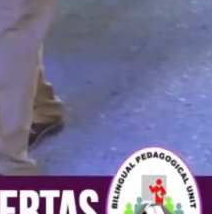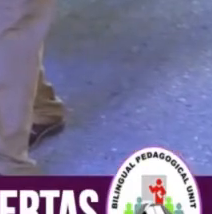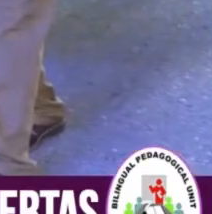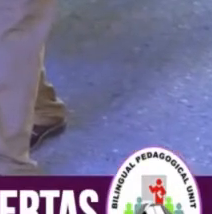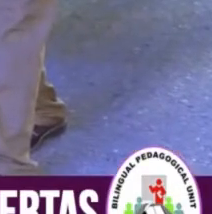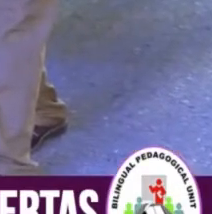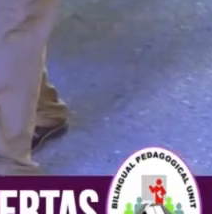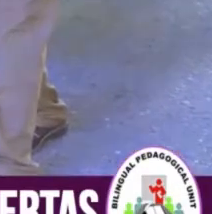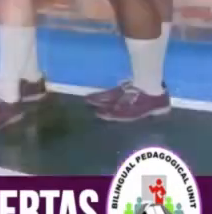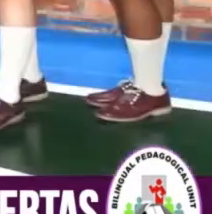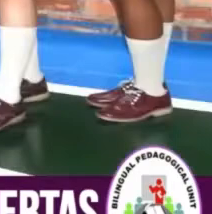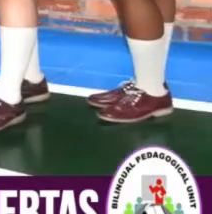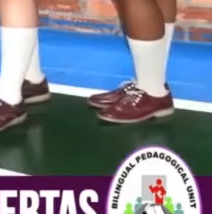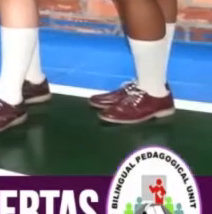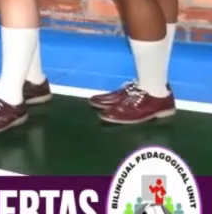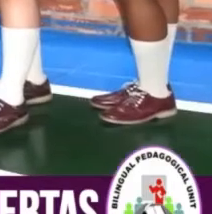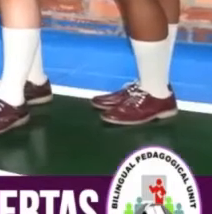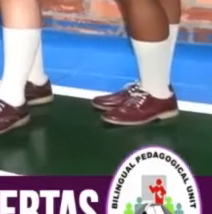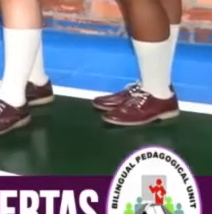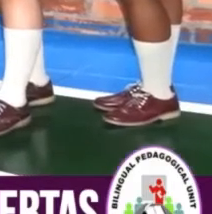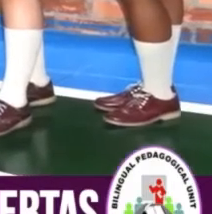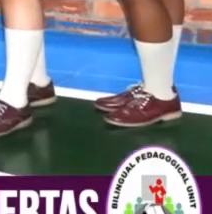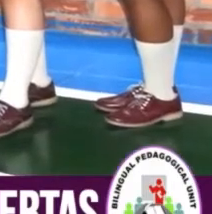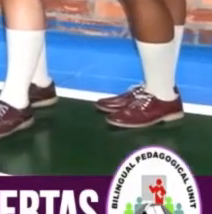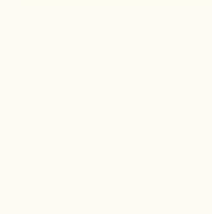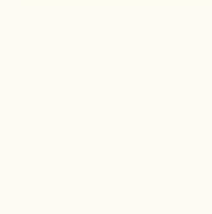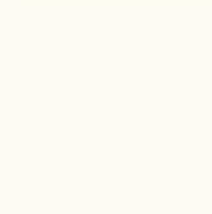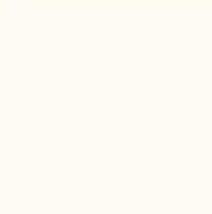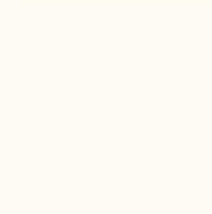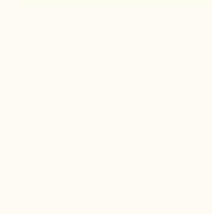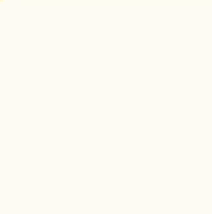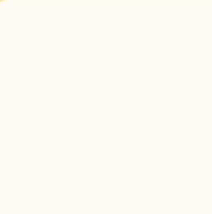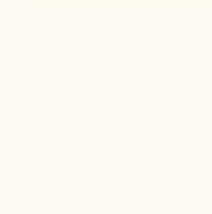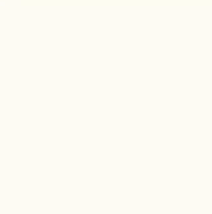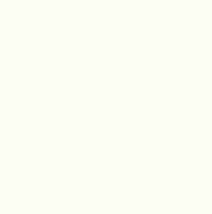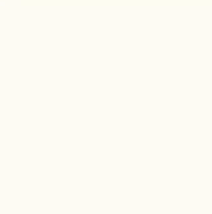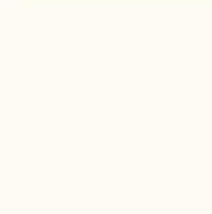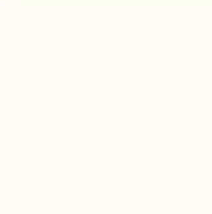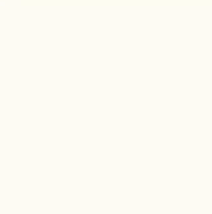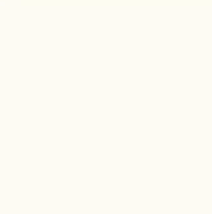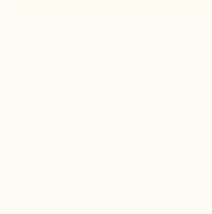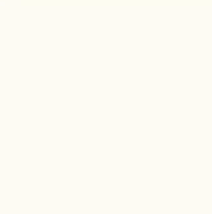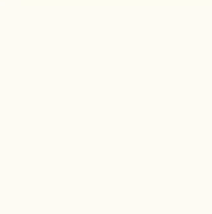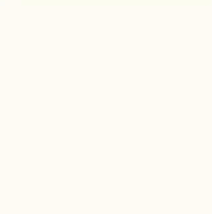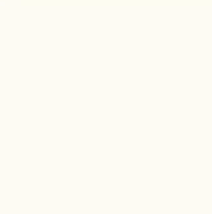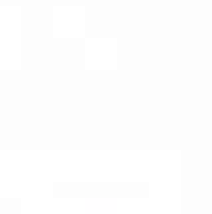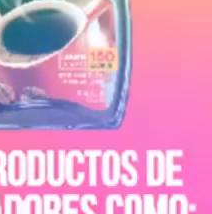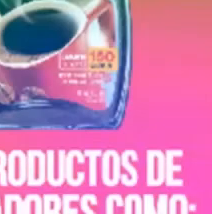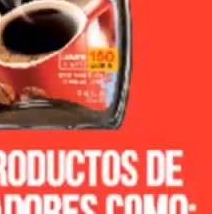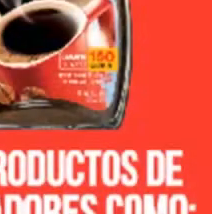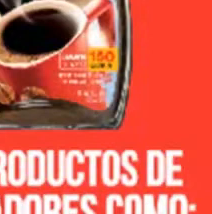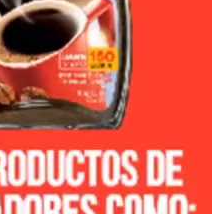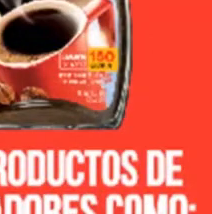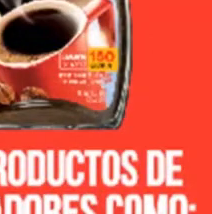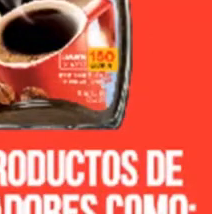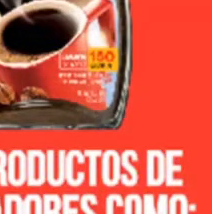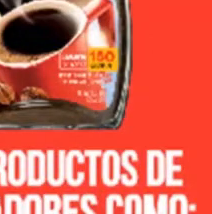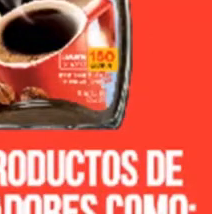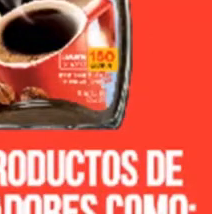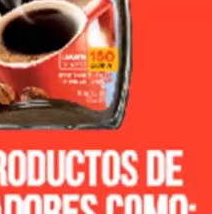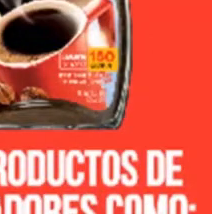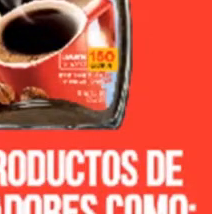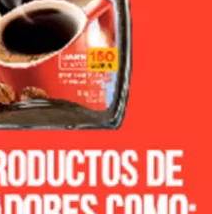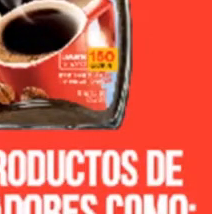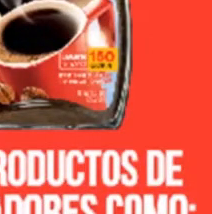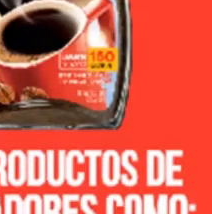las oportunidades de los egresados. Matrículas abiertas. Gran Bingo Millonario Autoservicio La Quinta. Por compra de 4 productos de